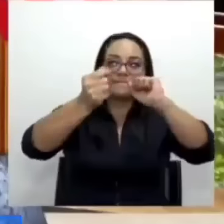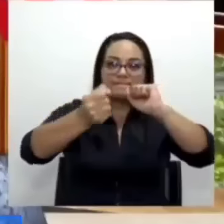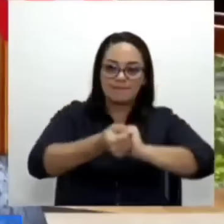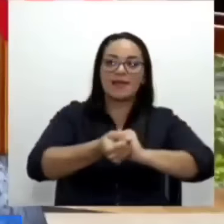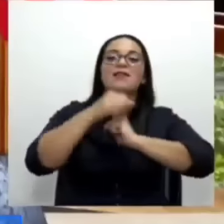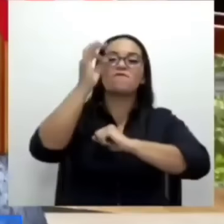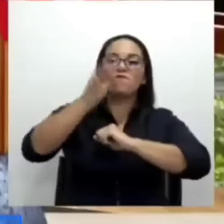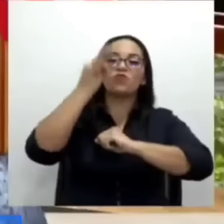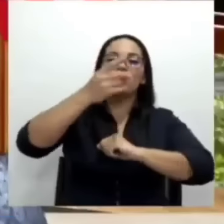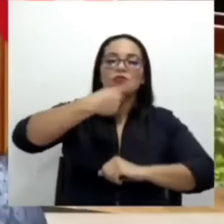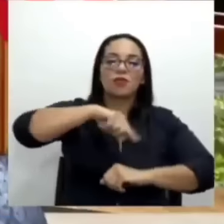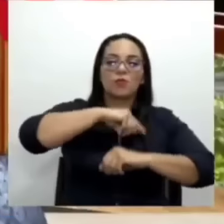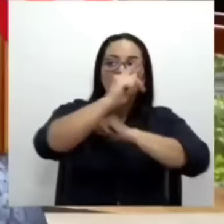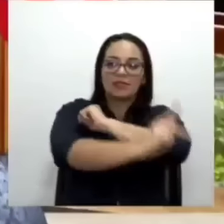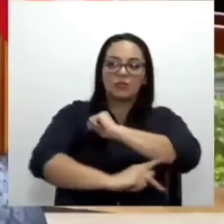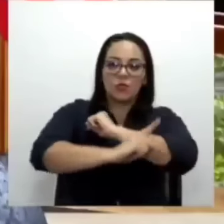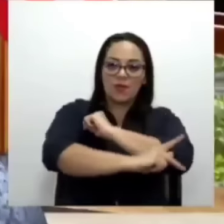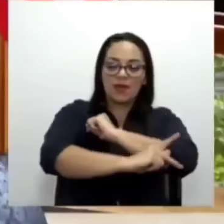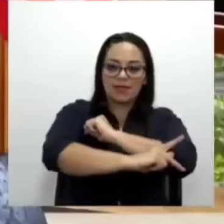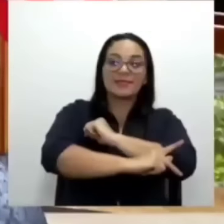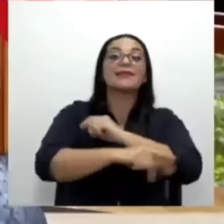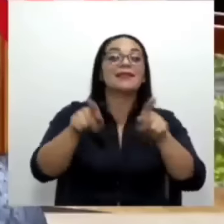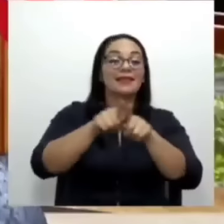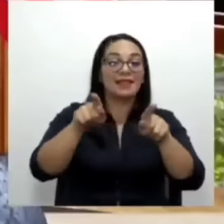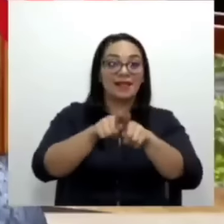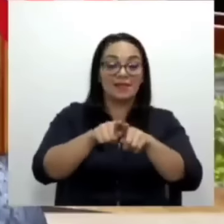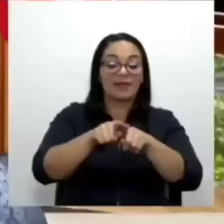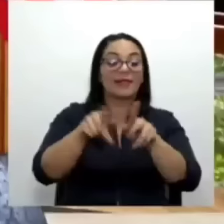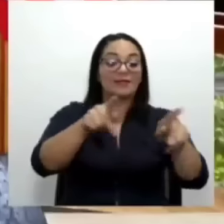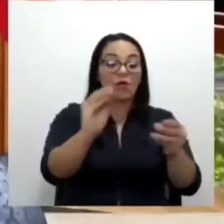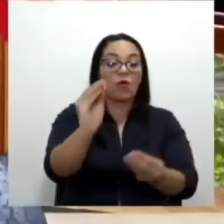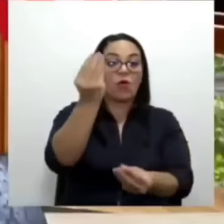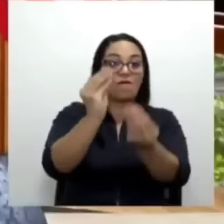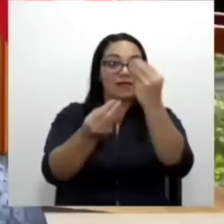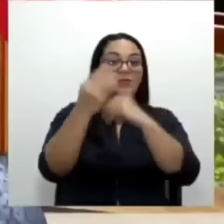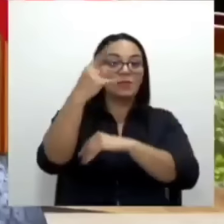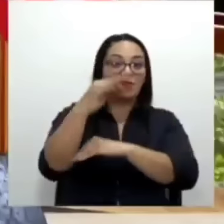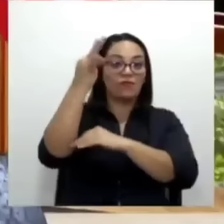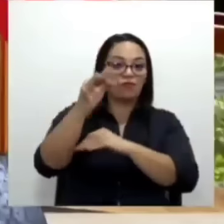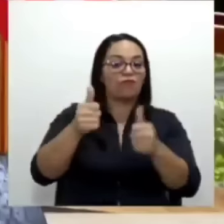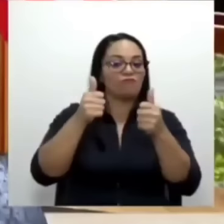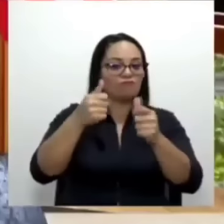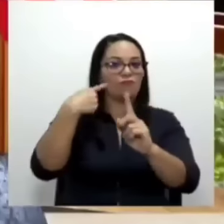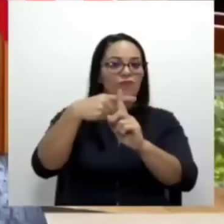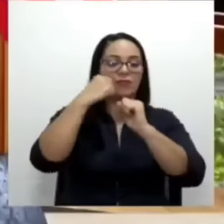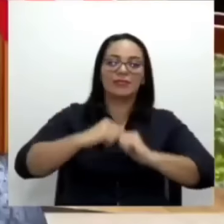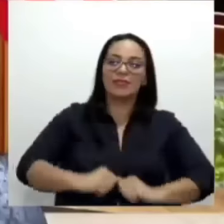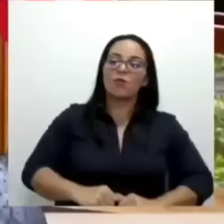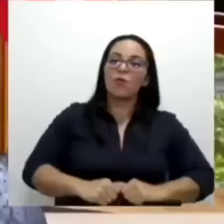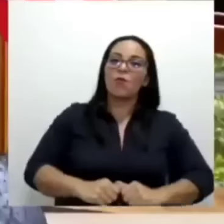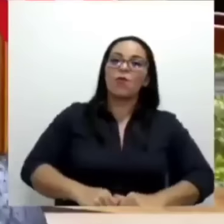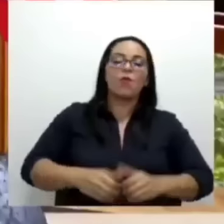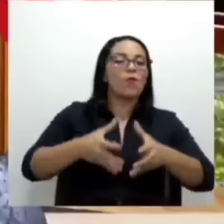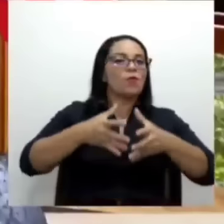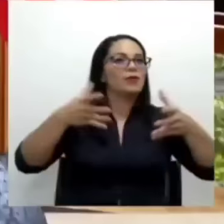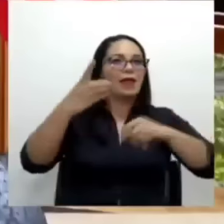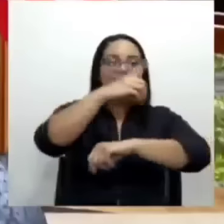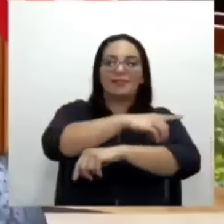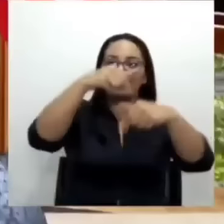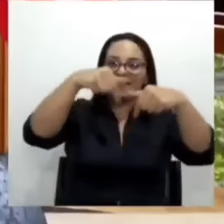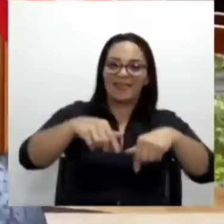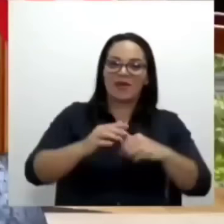de nuestra patria y de nuestros jóvenes para bien. Gran, gran día.